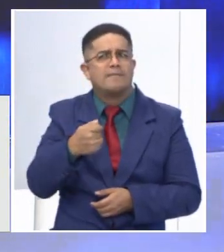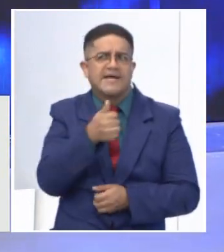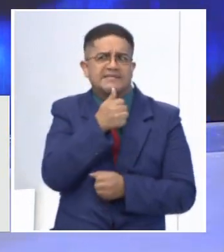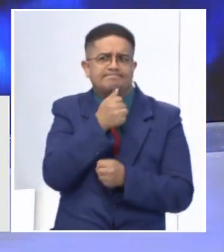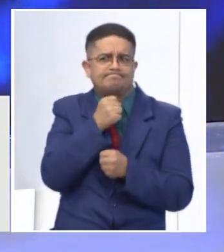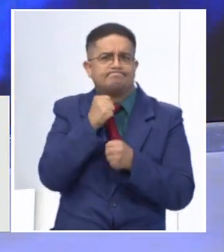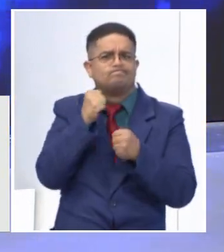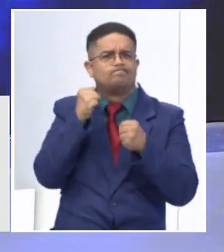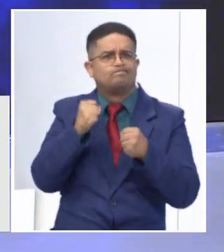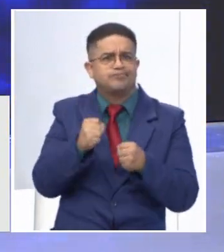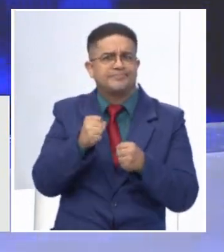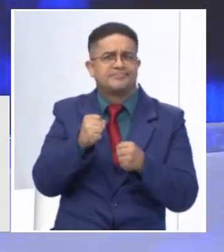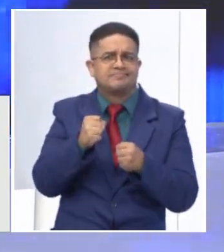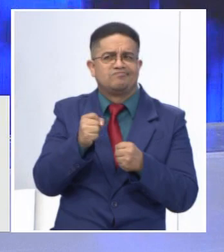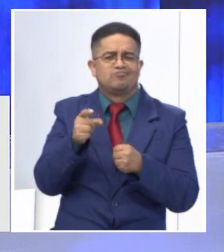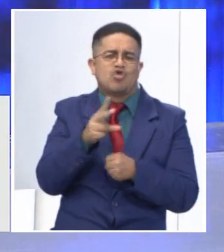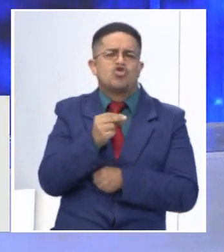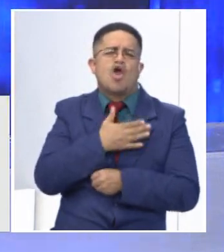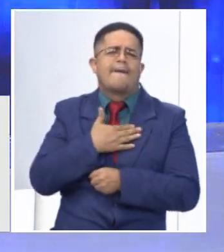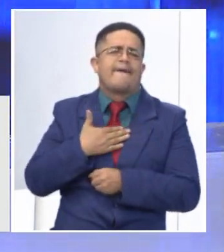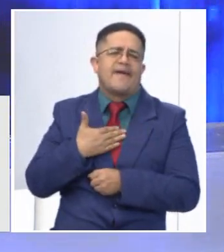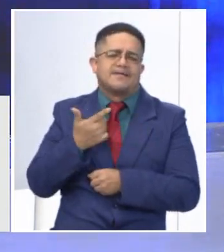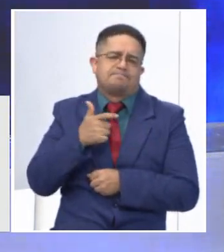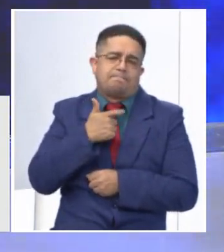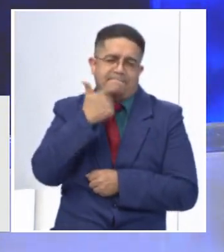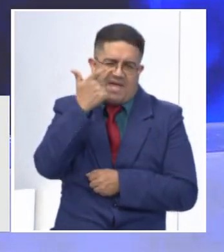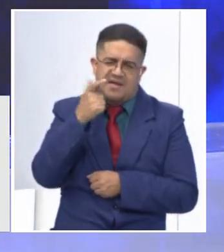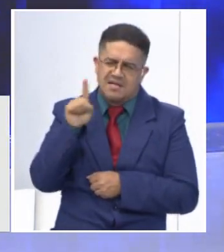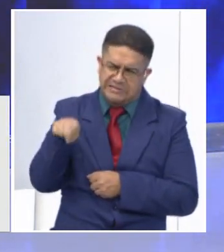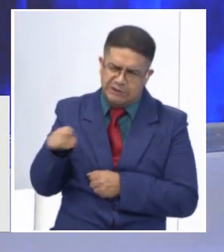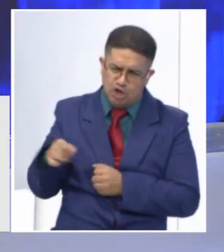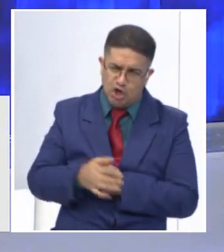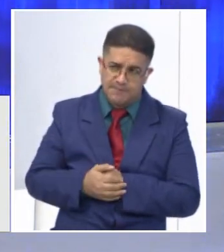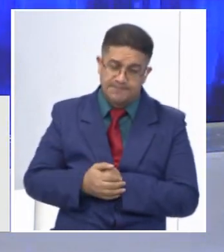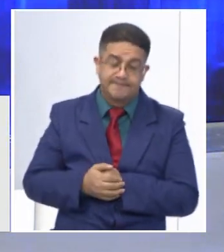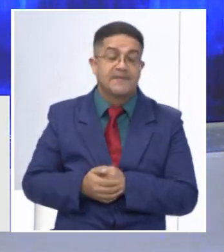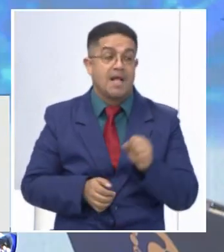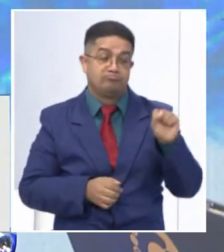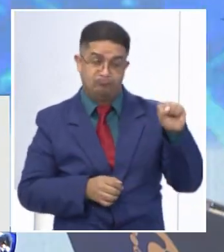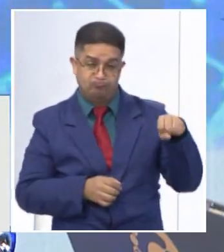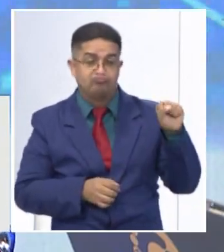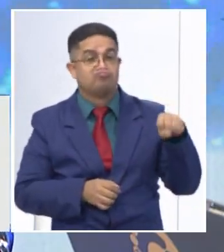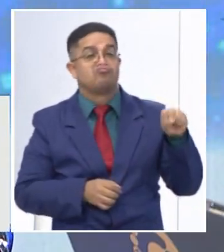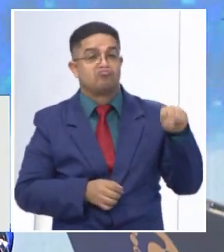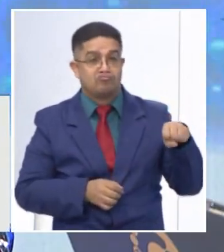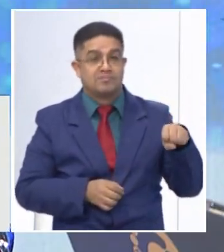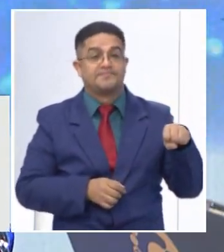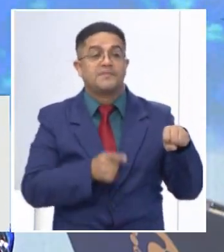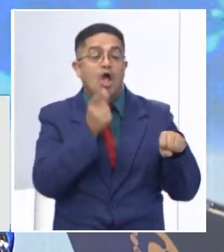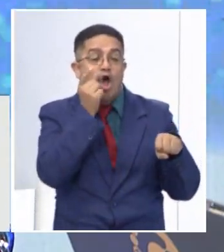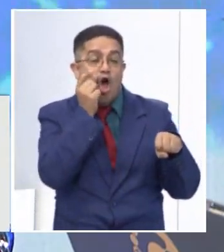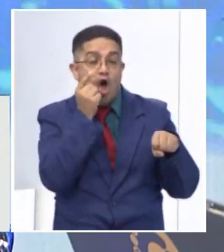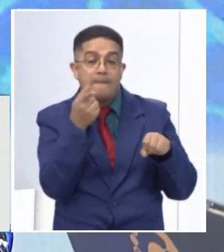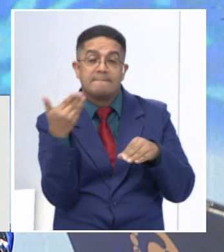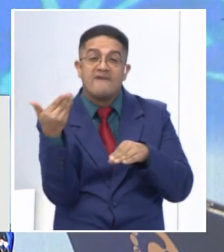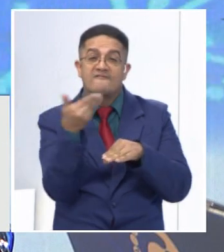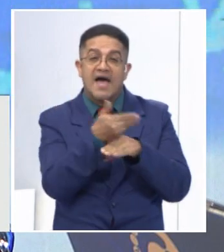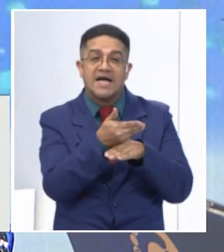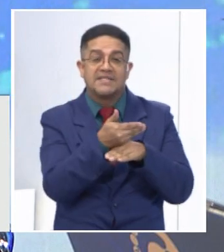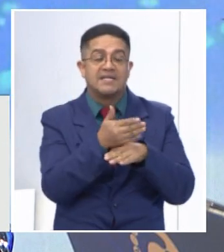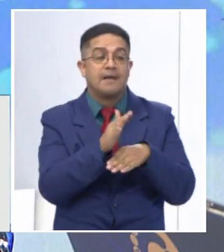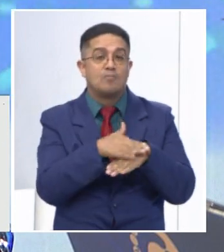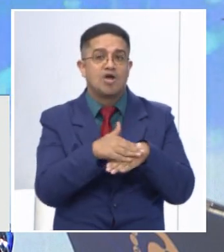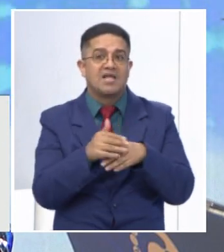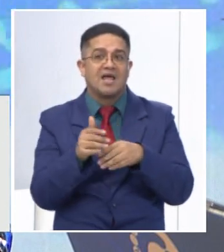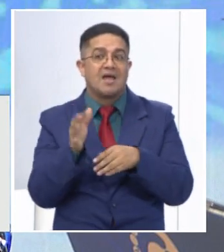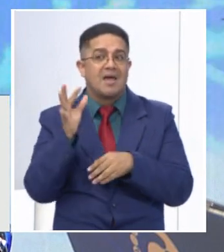al momento de acudir al coloproctólogo. ¿Esto es así o no? Es así. De hecho, el caballero cuando acude a la consulta es porque lo lleva la